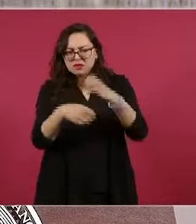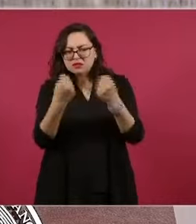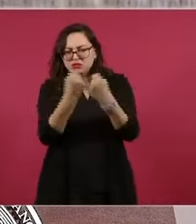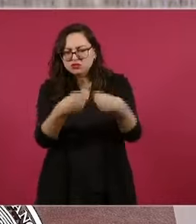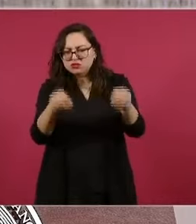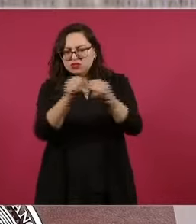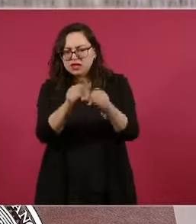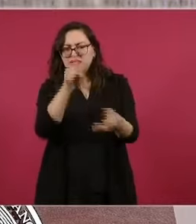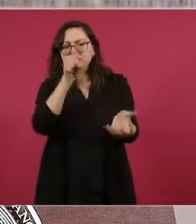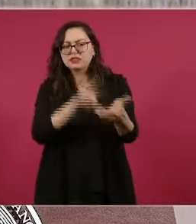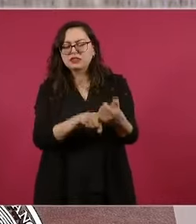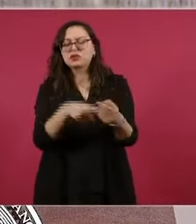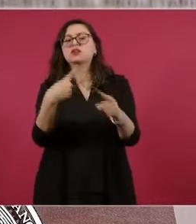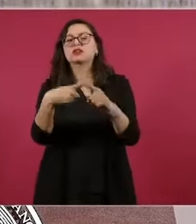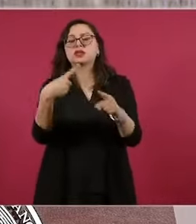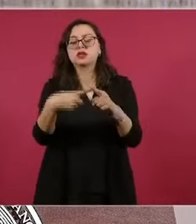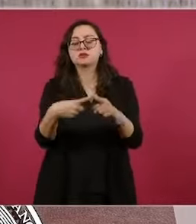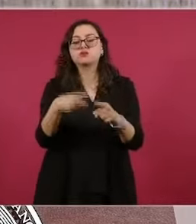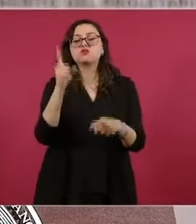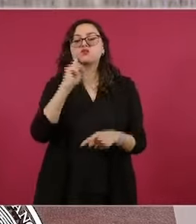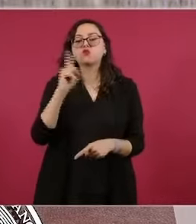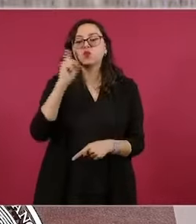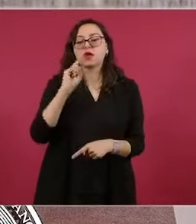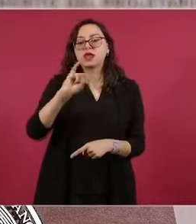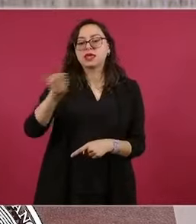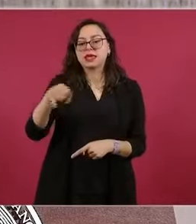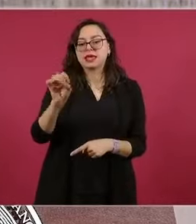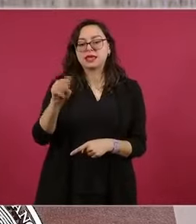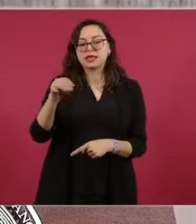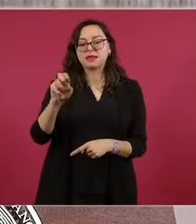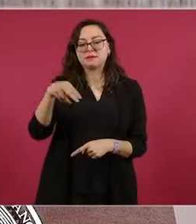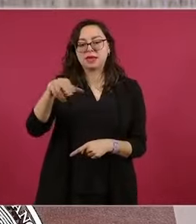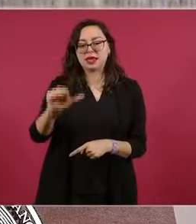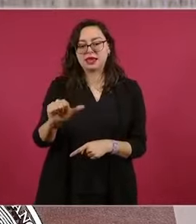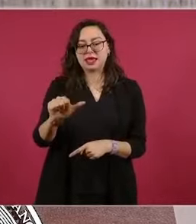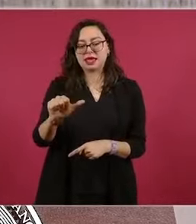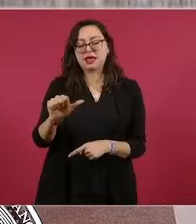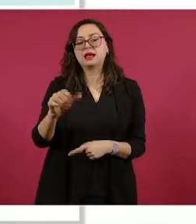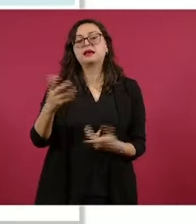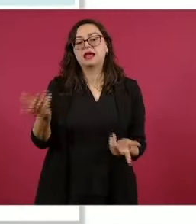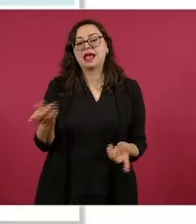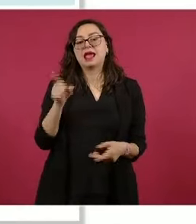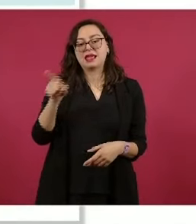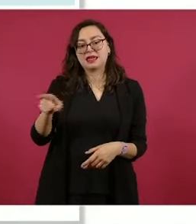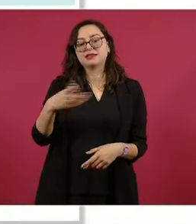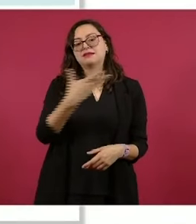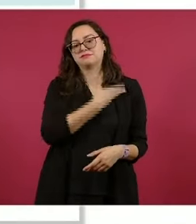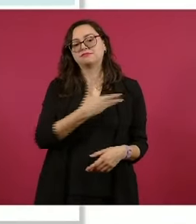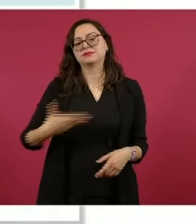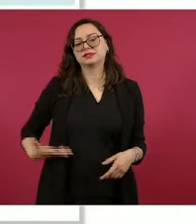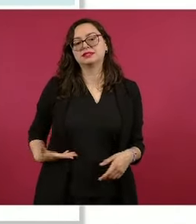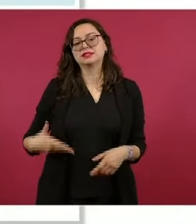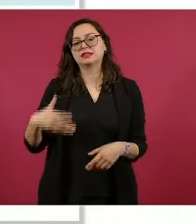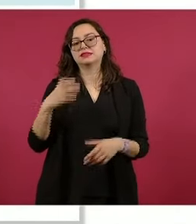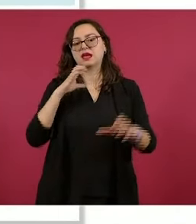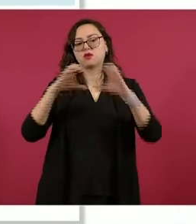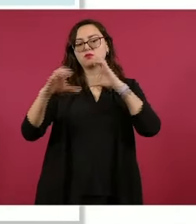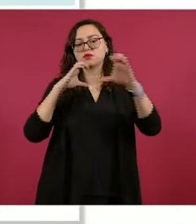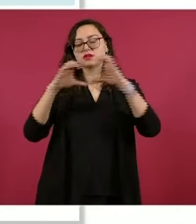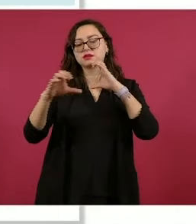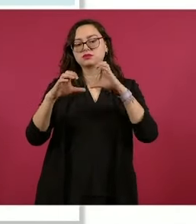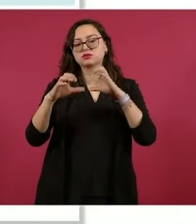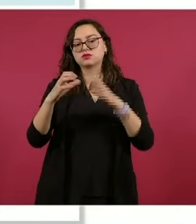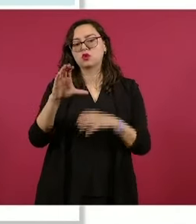esta empresa es Jimena Céspedes Arboleda, presidenta del Comité de Comunicación de la Coparmex. Así